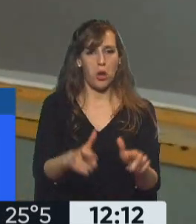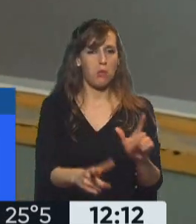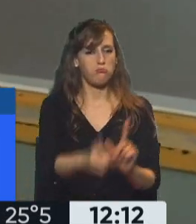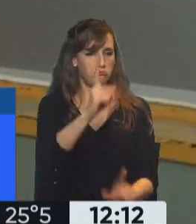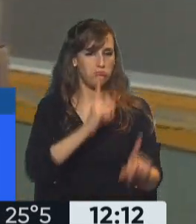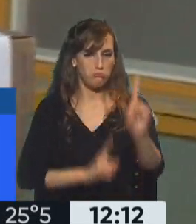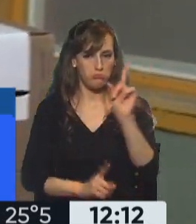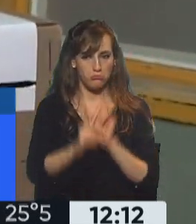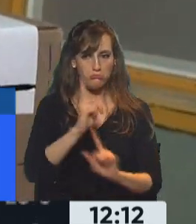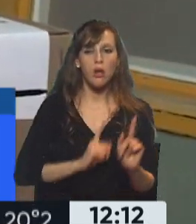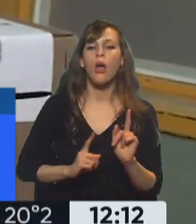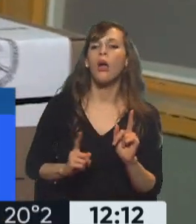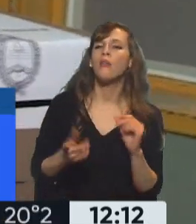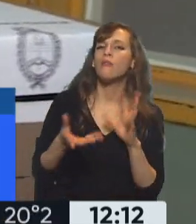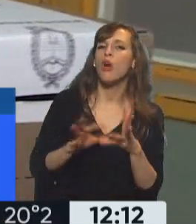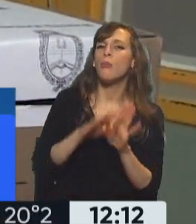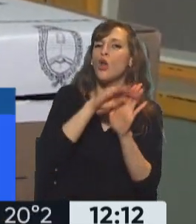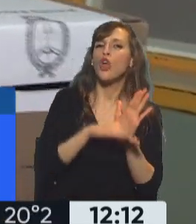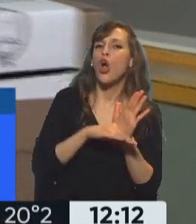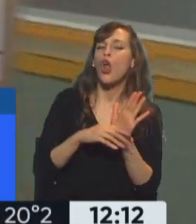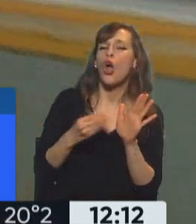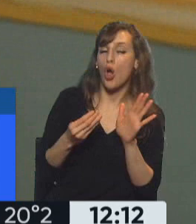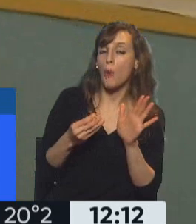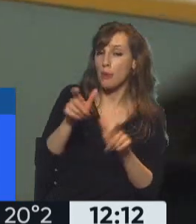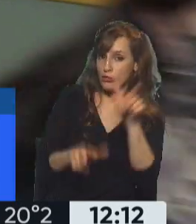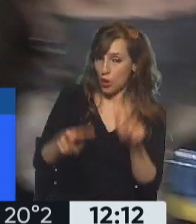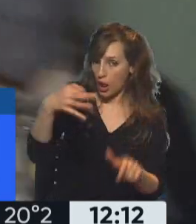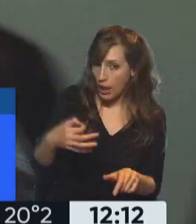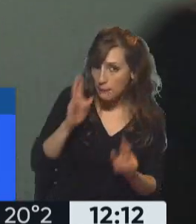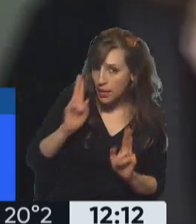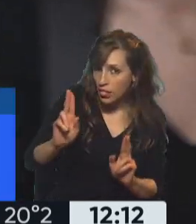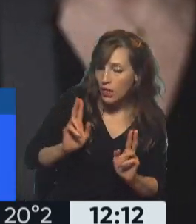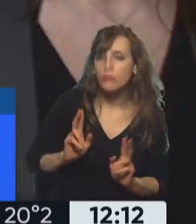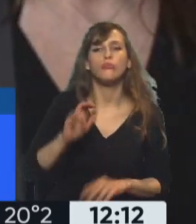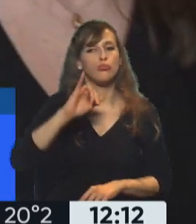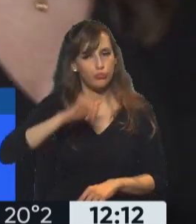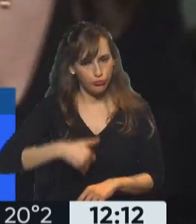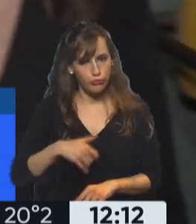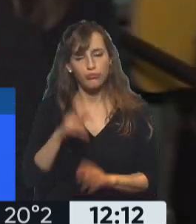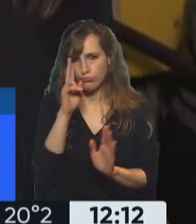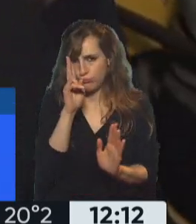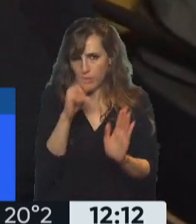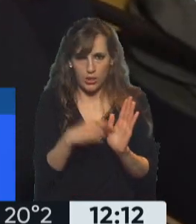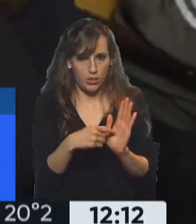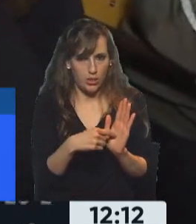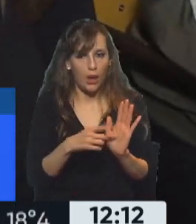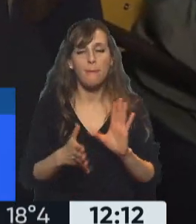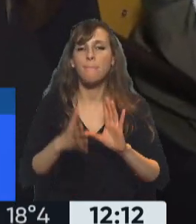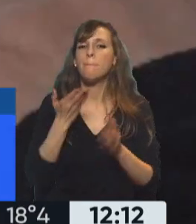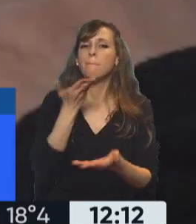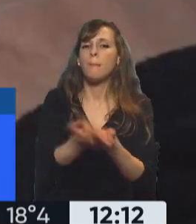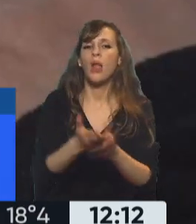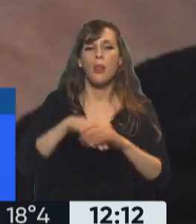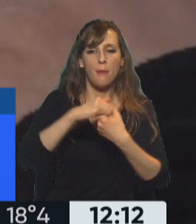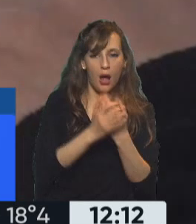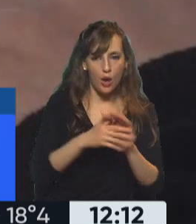votar. Ajá. ¿Y las medidas de sanitización, la gente las cumple? ¿Ustedes qué piden? Sí, las cumplen. Les pedimos que se higienicen las manos, traen su